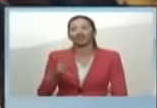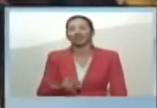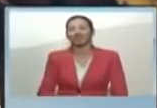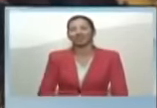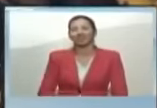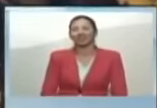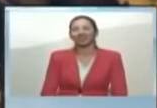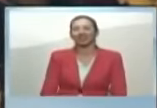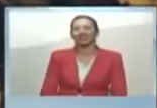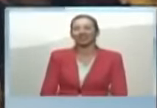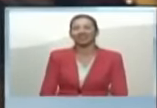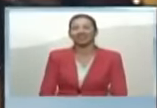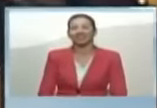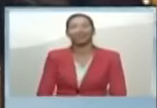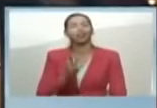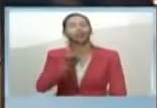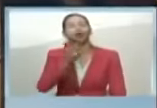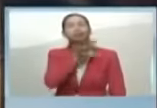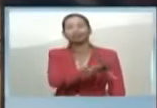de Maracaibo.